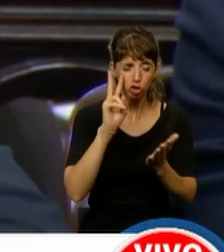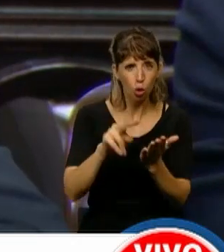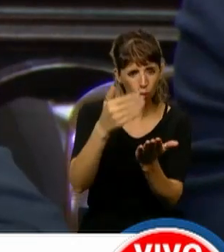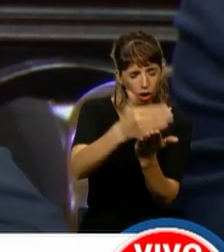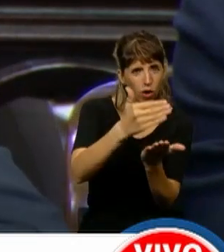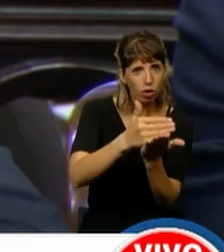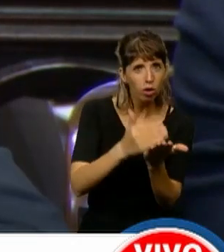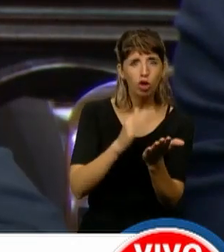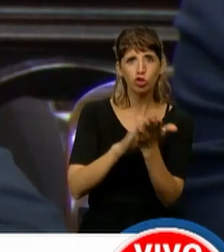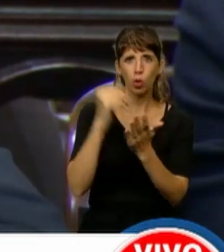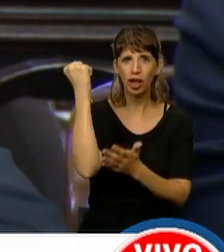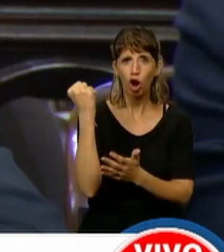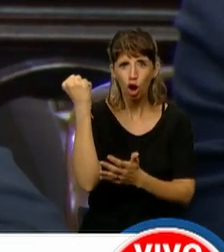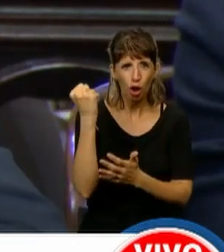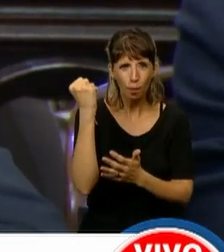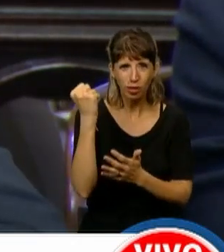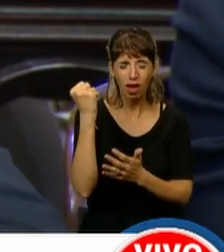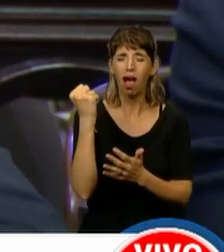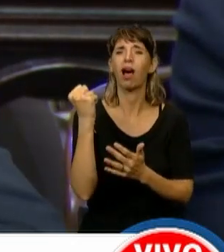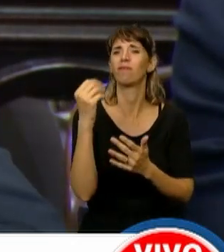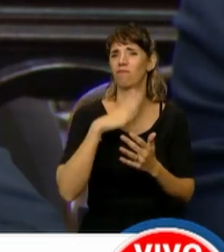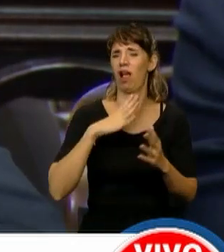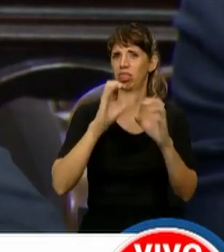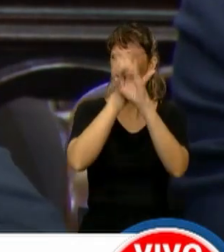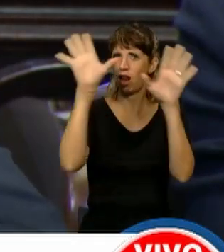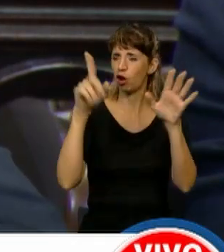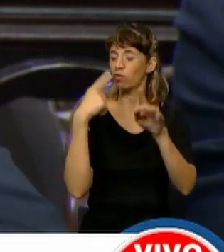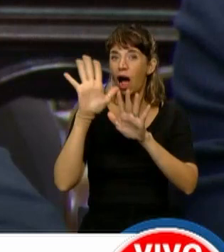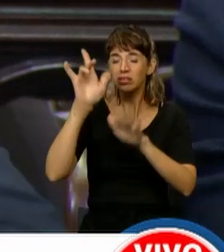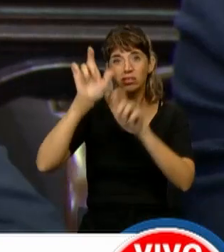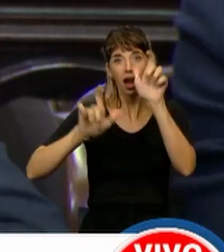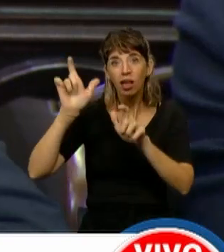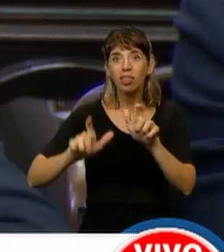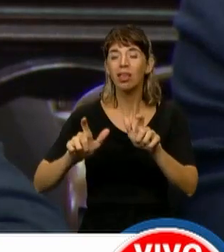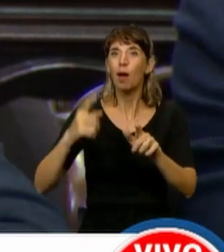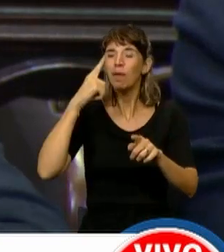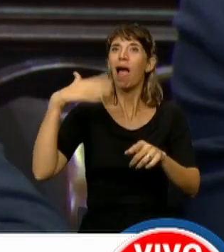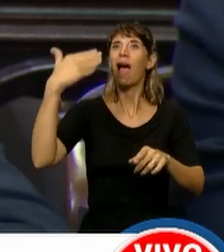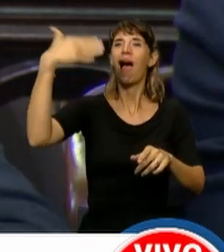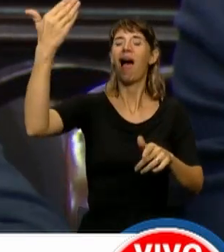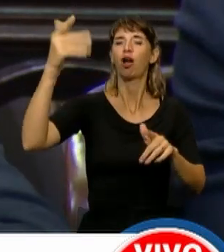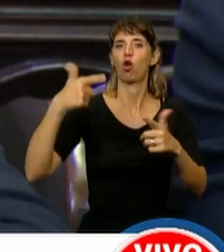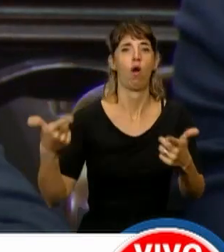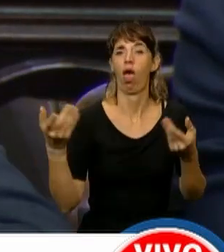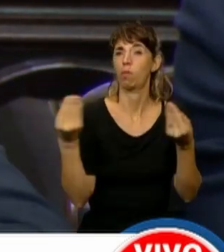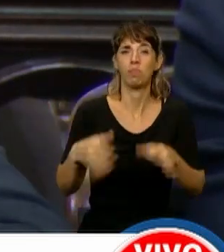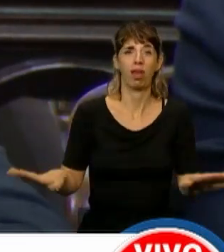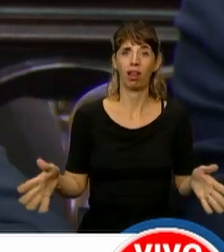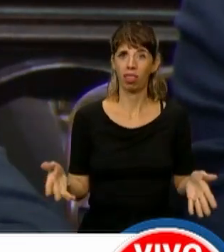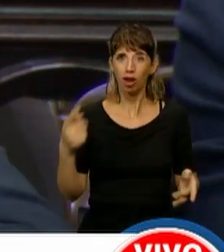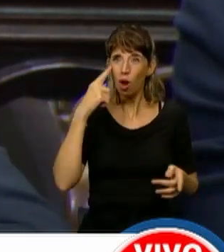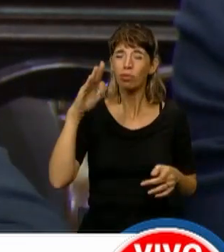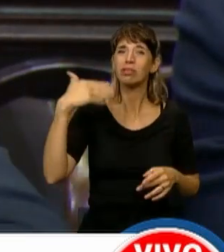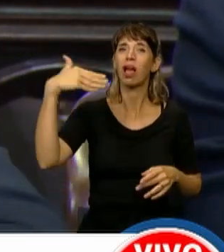que nuevamente los argentinos con este tipo de actitudes pierdan las esperanzas. No hay posibilidad de crecimiento de la Argentina si